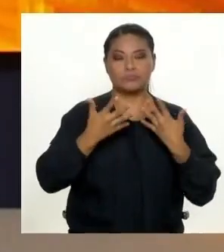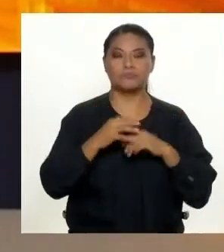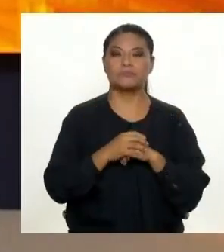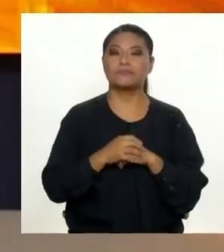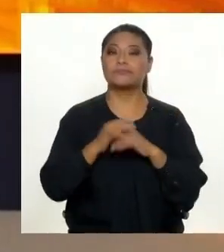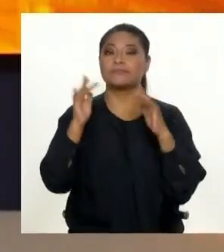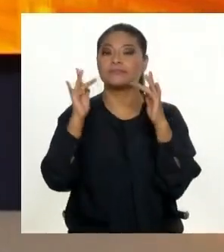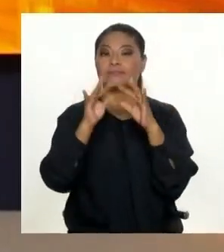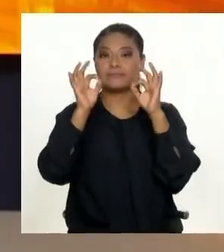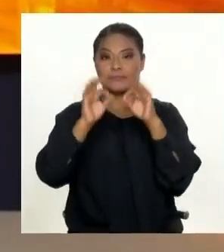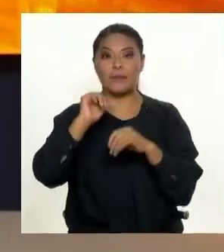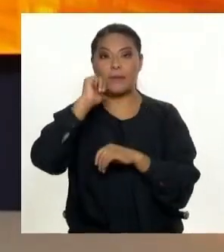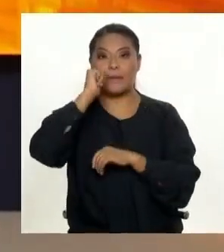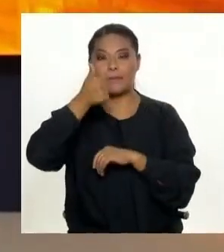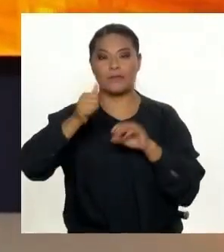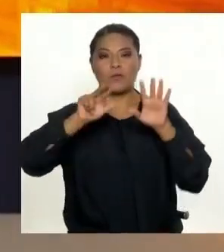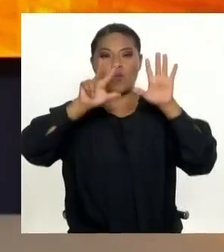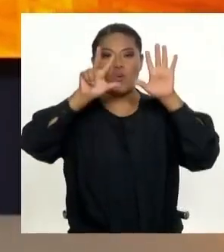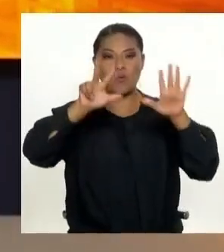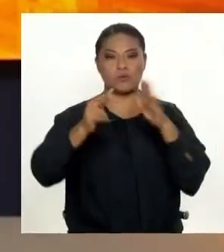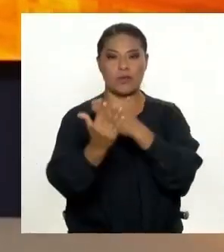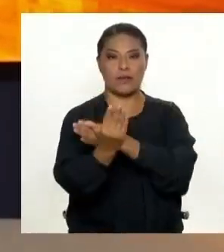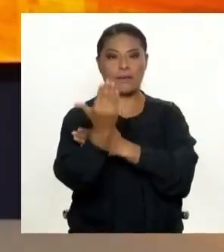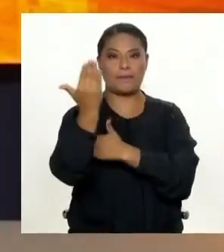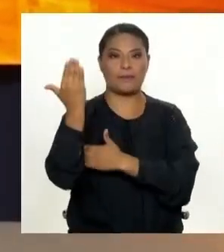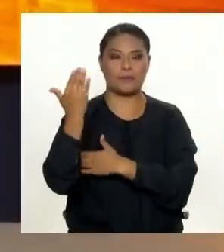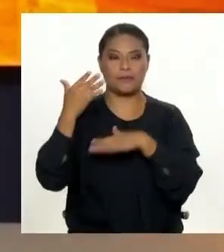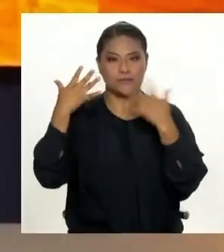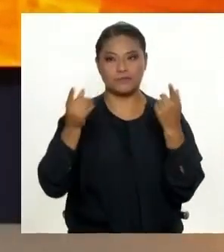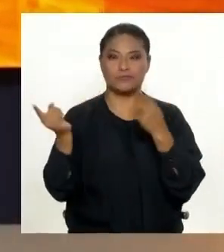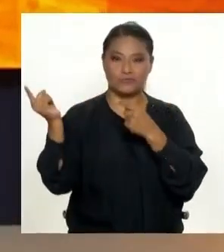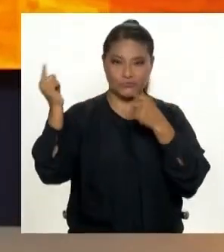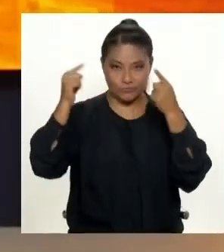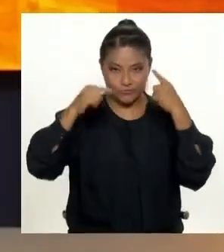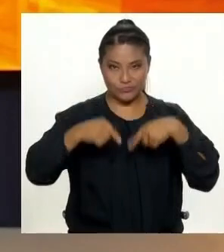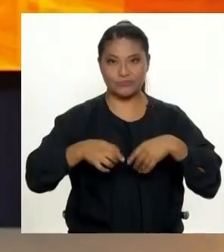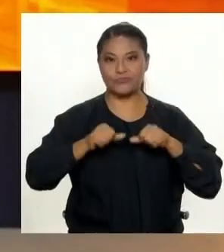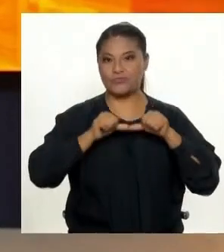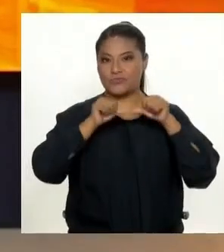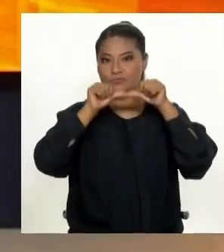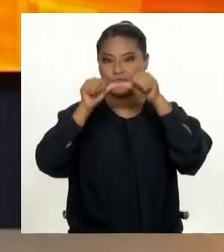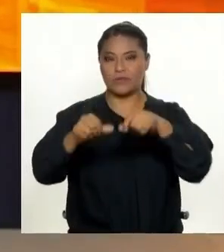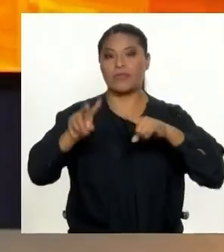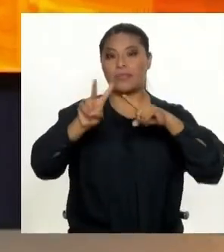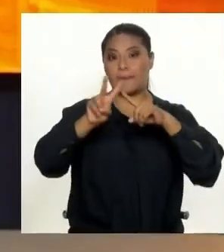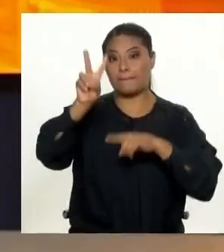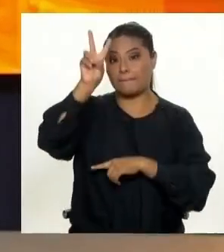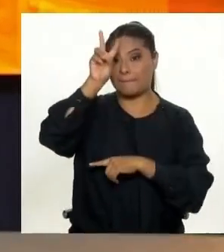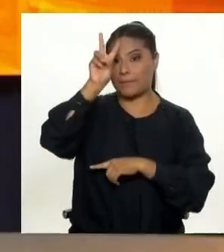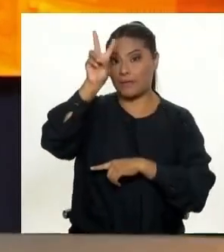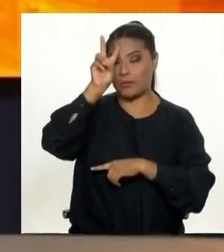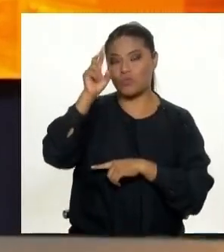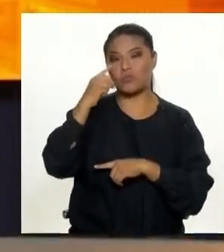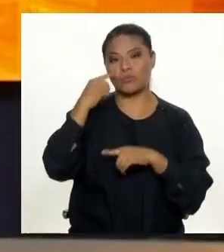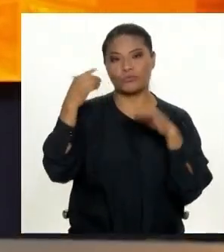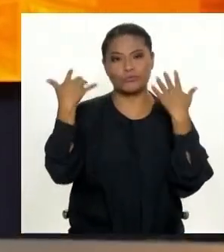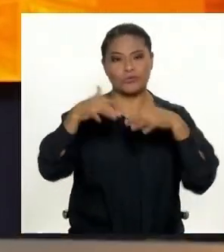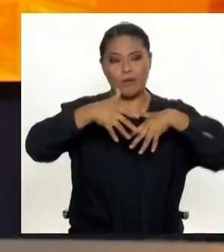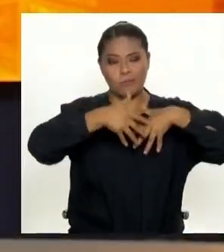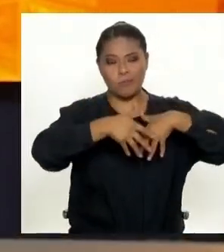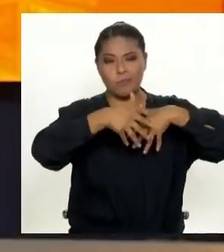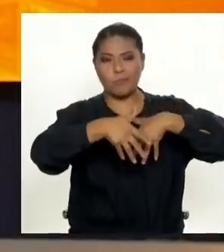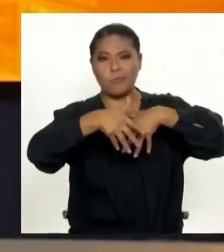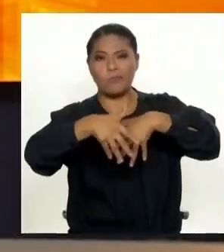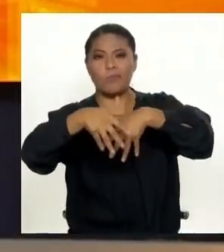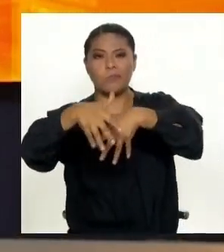Romy, desde las 8 de la mañana. Mañana a las 8 de la mañana, usted tiene una cita con TV Perú, ha escuchado este despliegue impresionante que vamos a